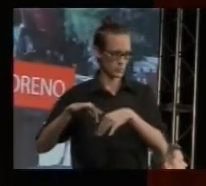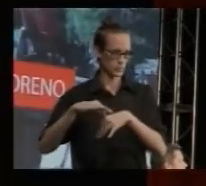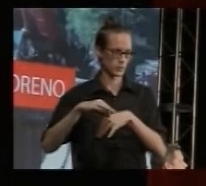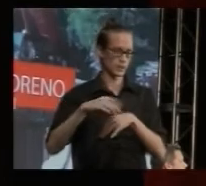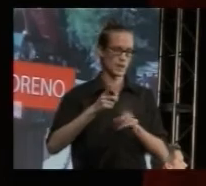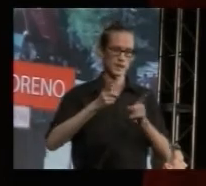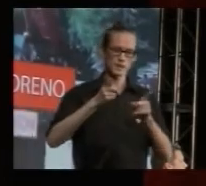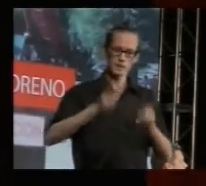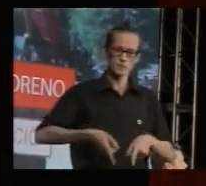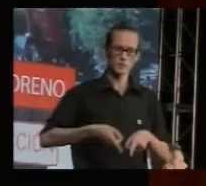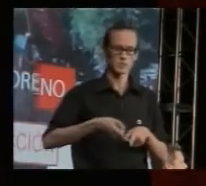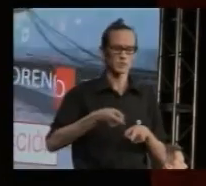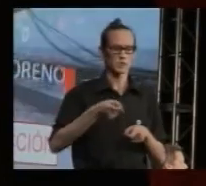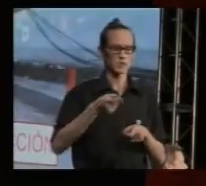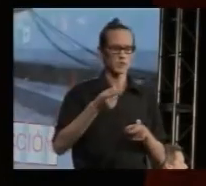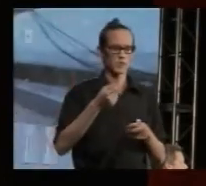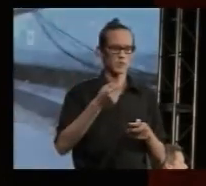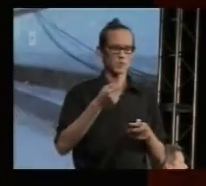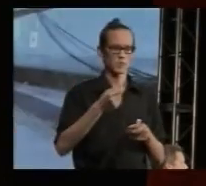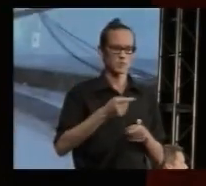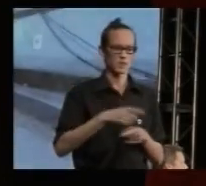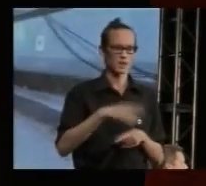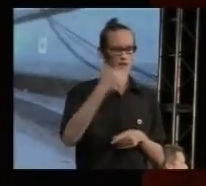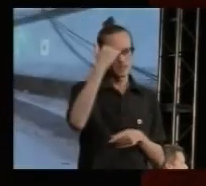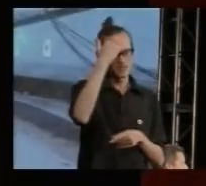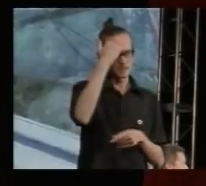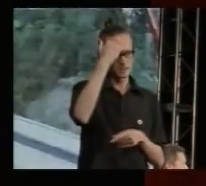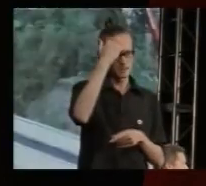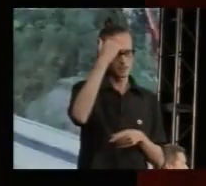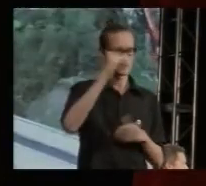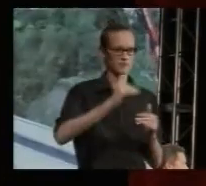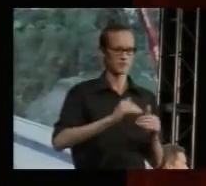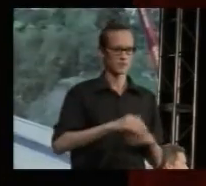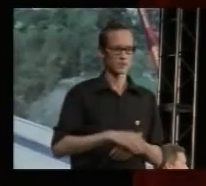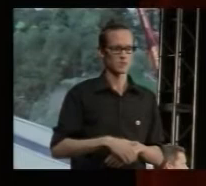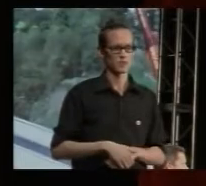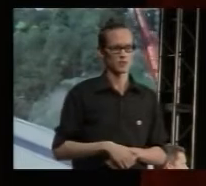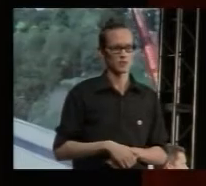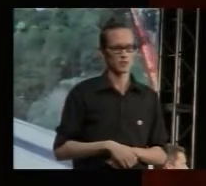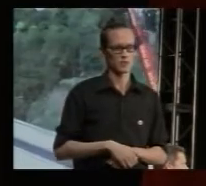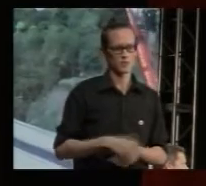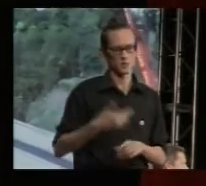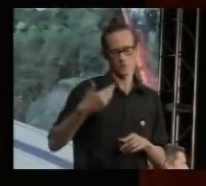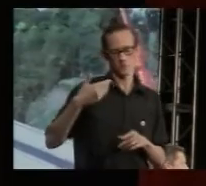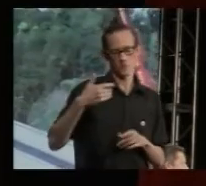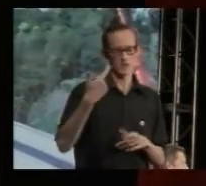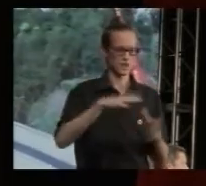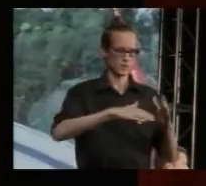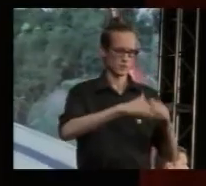y poner a punto las 15 estaciones elevadoras de la ciudad, que en los últimos años, por desidia y por vandalismo,